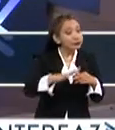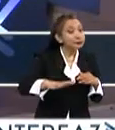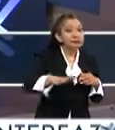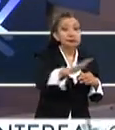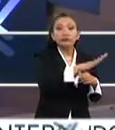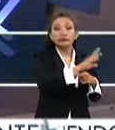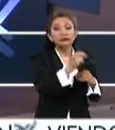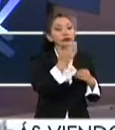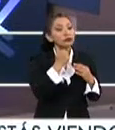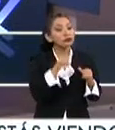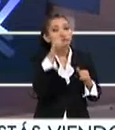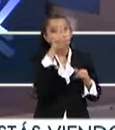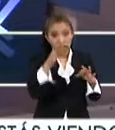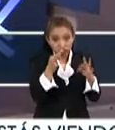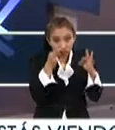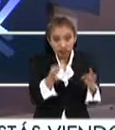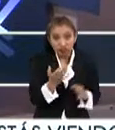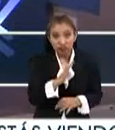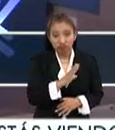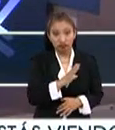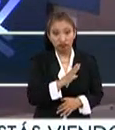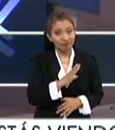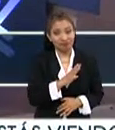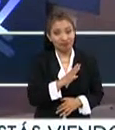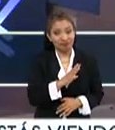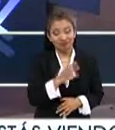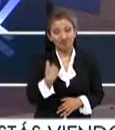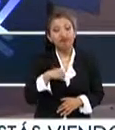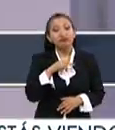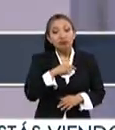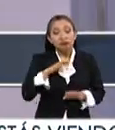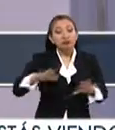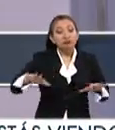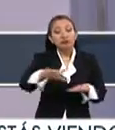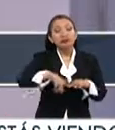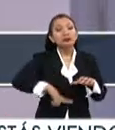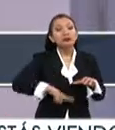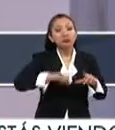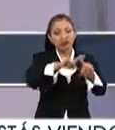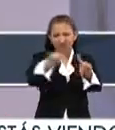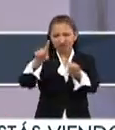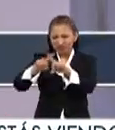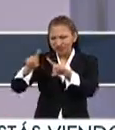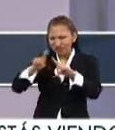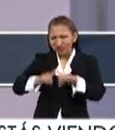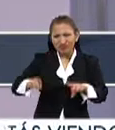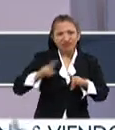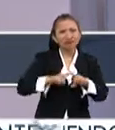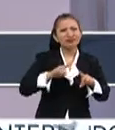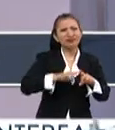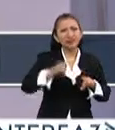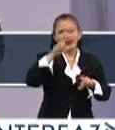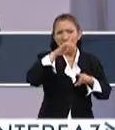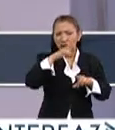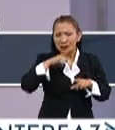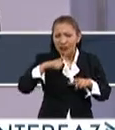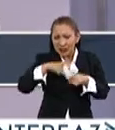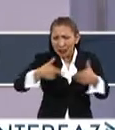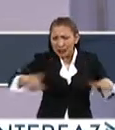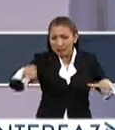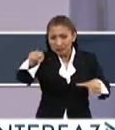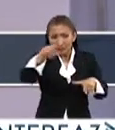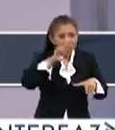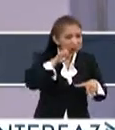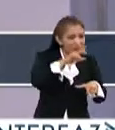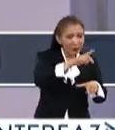México, no tiene una lengua oficial. Es decir, nosotros somos un estado plurinacional, plurilingüístico que reconoce a